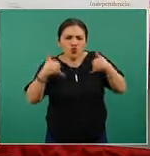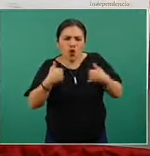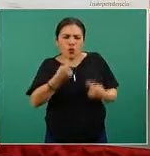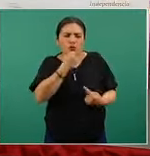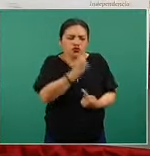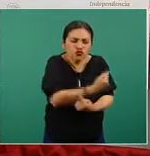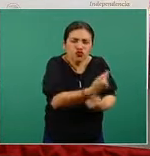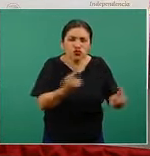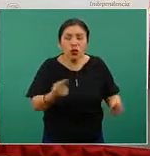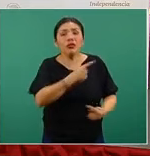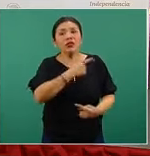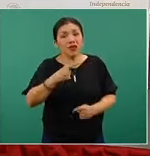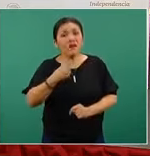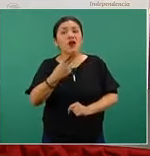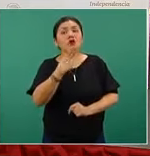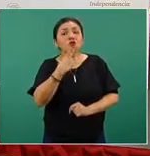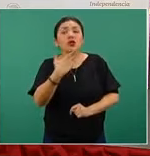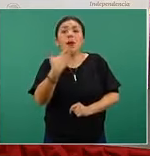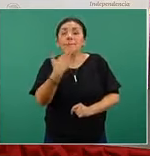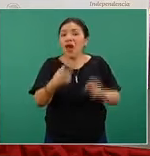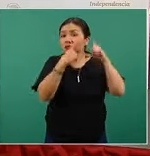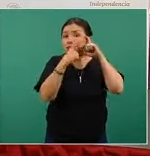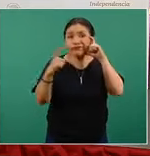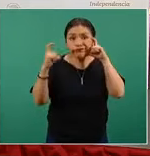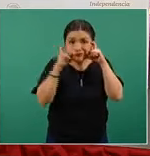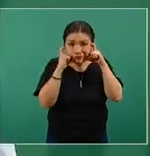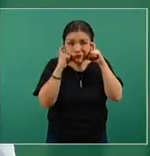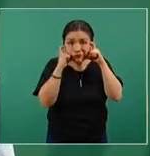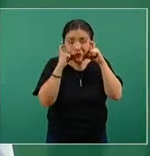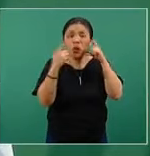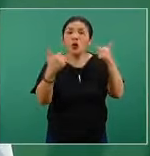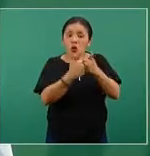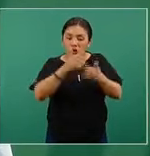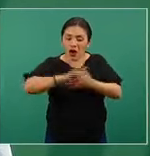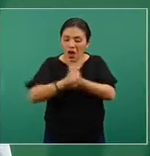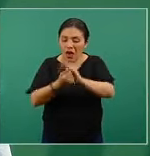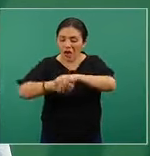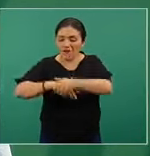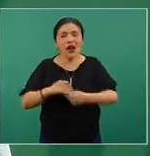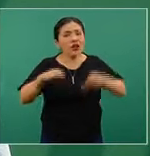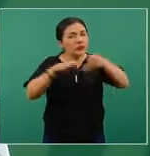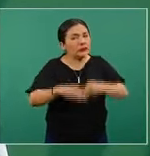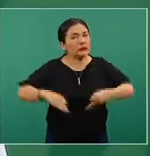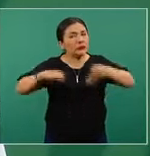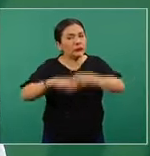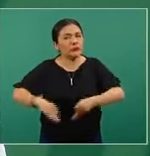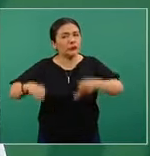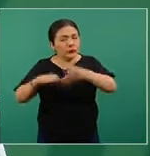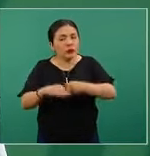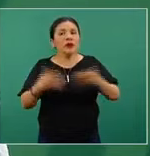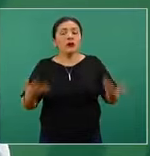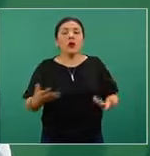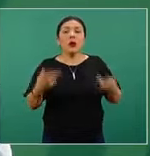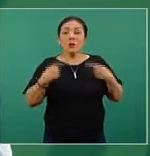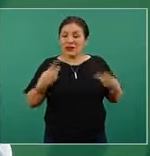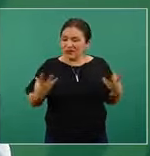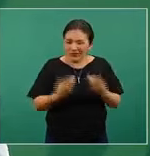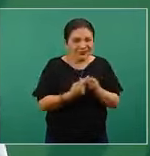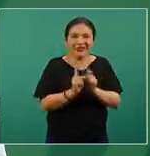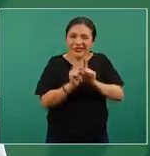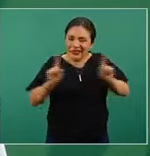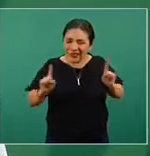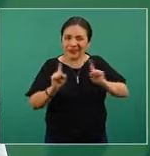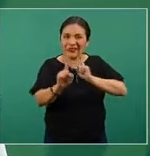pues utilicemos adecuadamente el cubrebocas que nos lavemos las manos frecuentemente que mantengamos la sana distancia